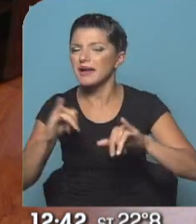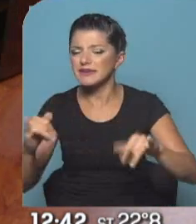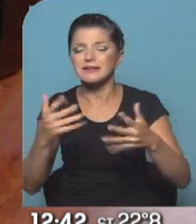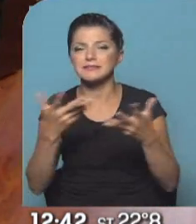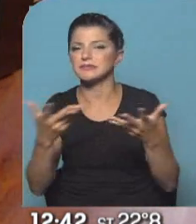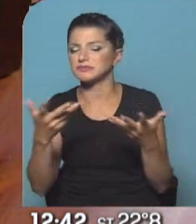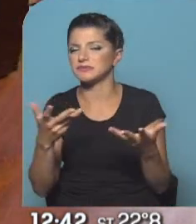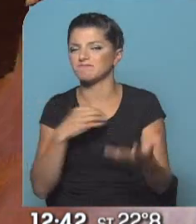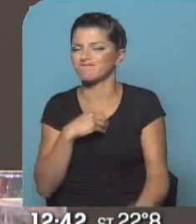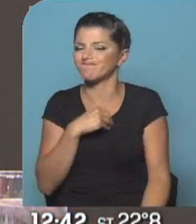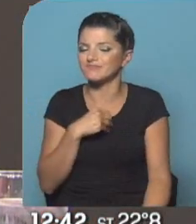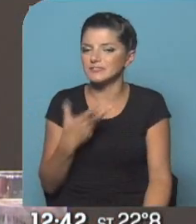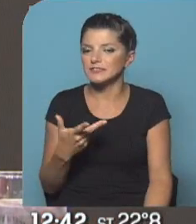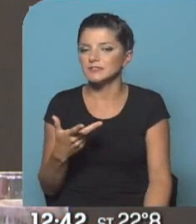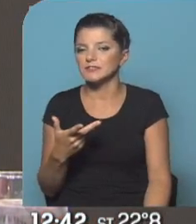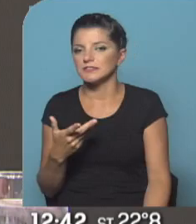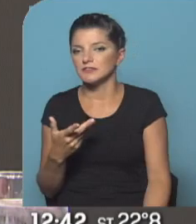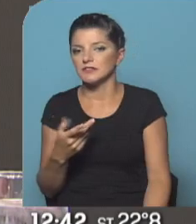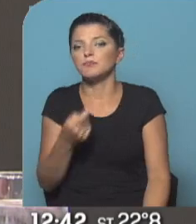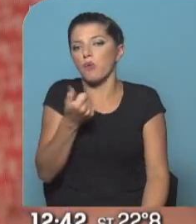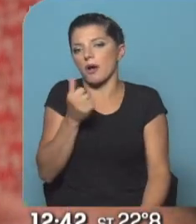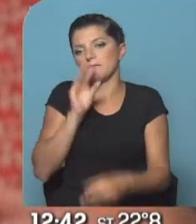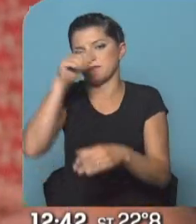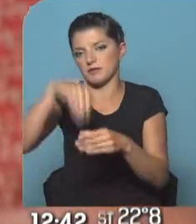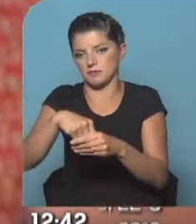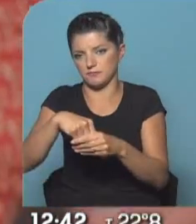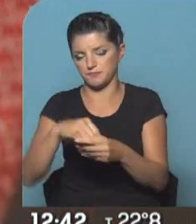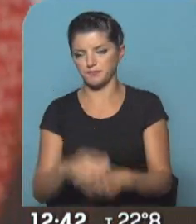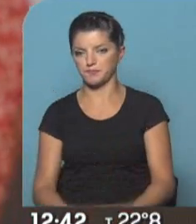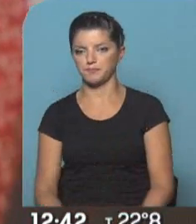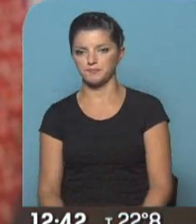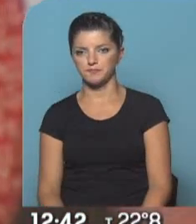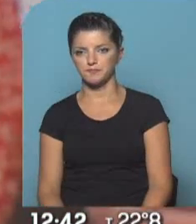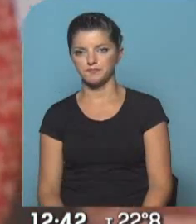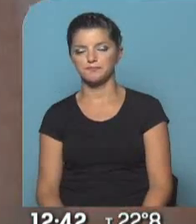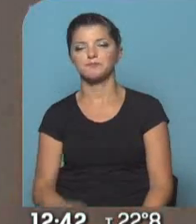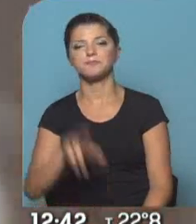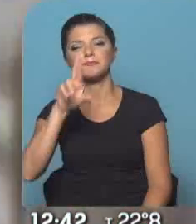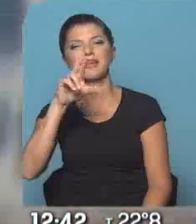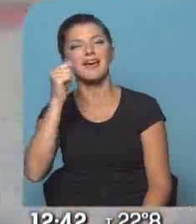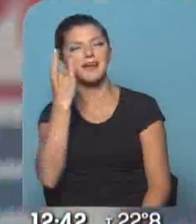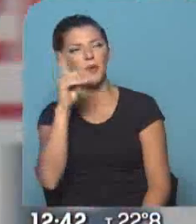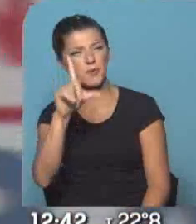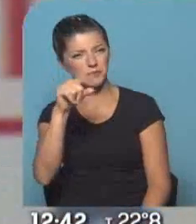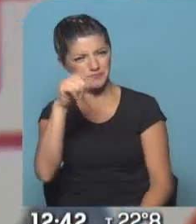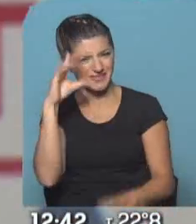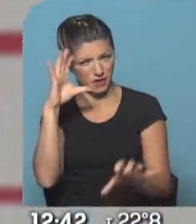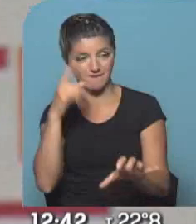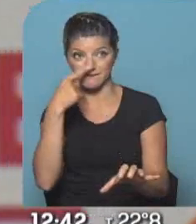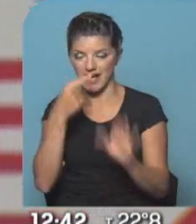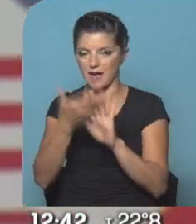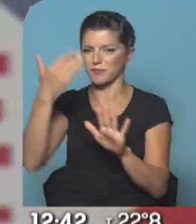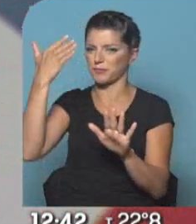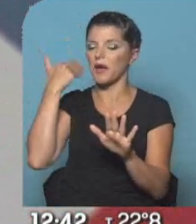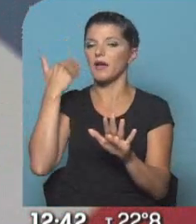con una perspectiva de muy baja participación. Ahora, Raúl, es interesante recordar un poco, porque estamos hablando